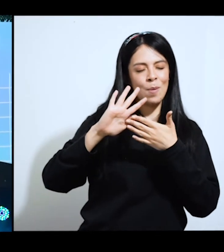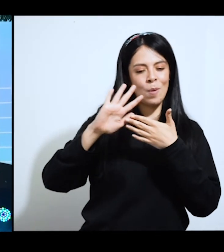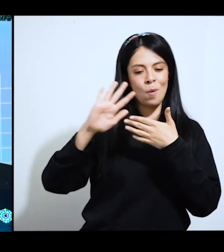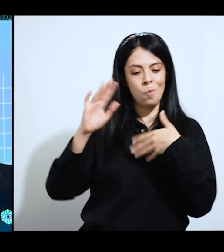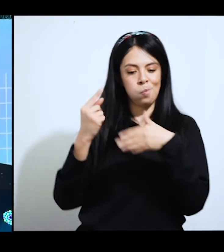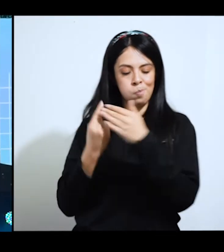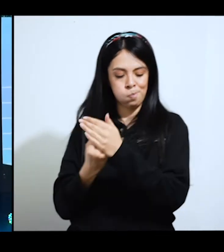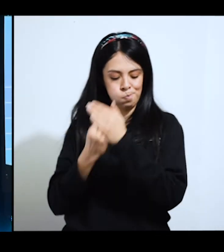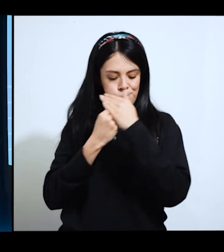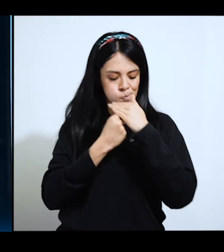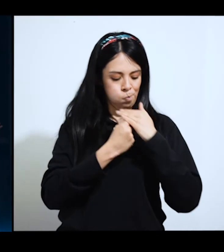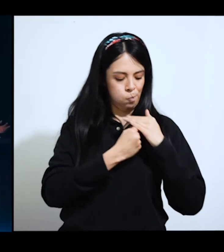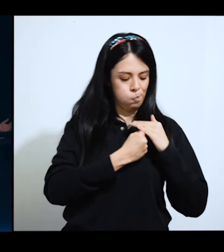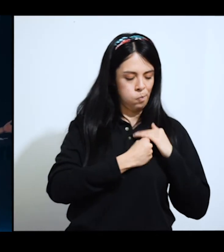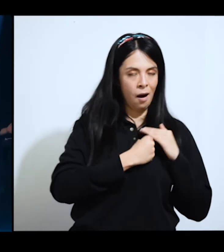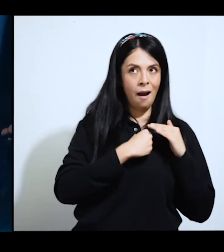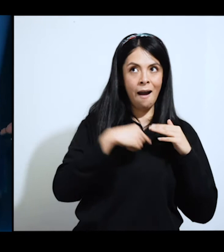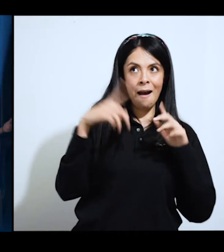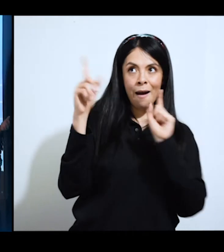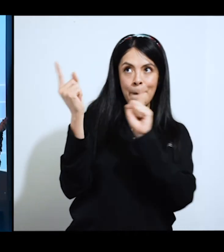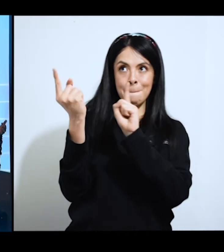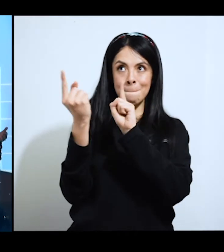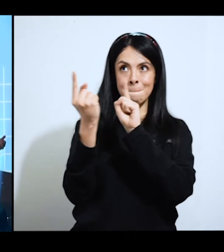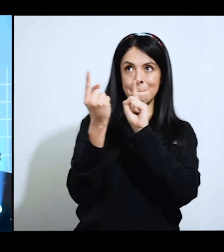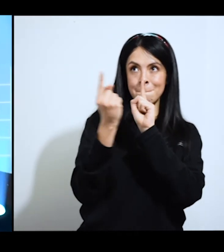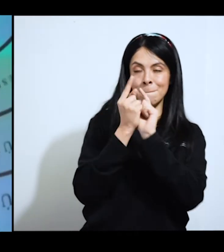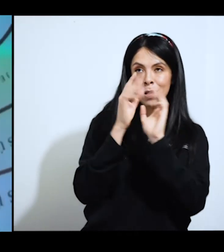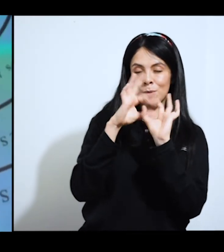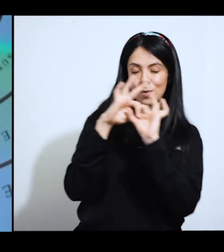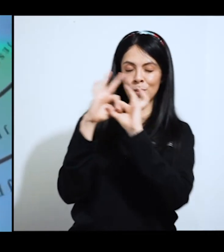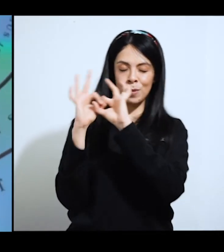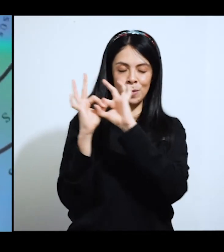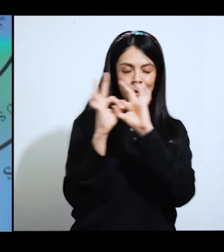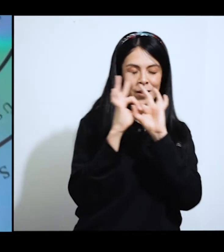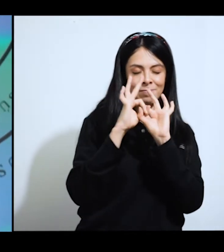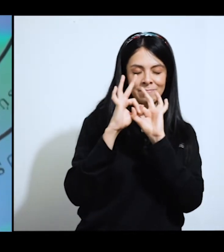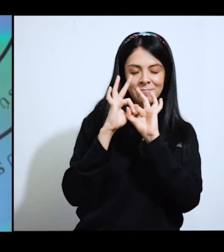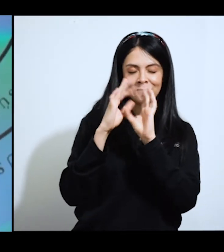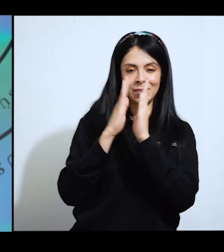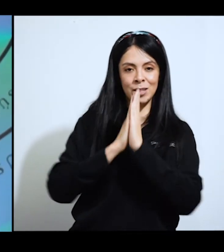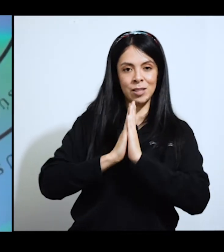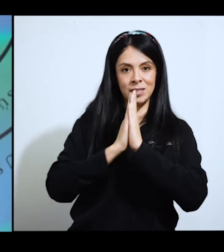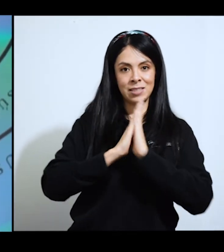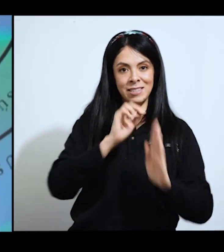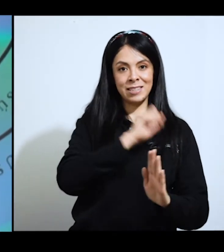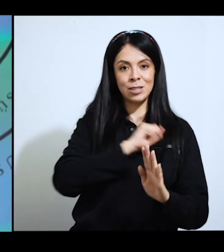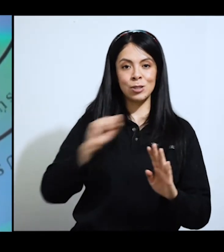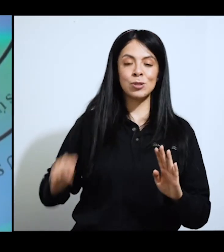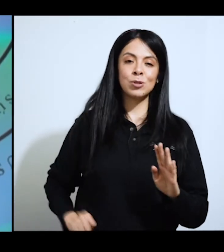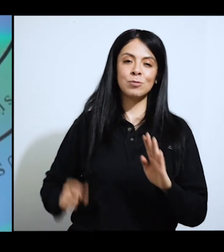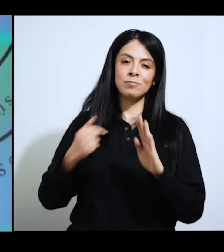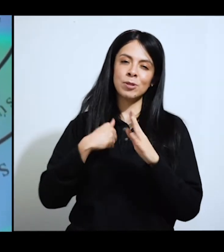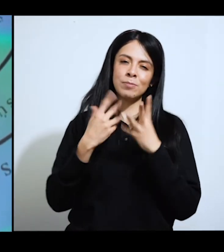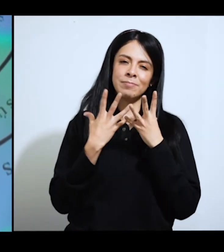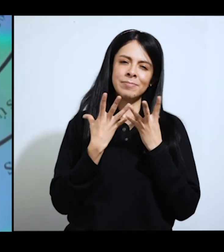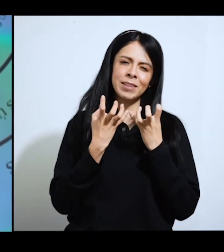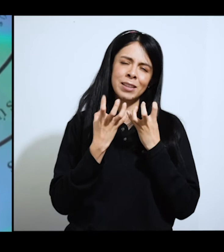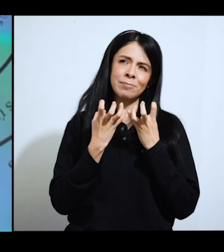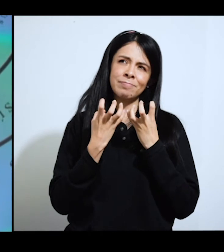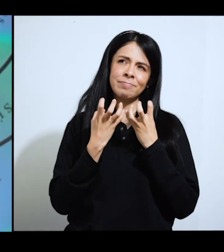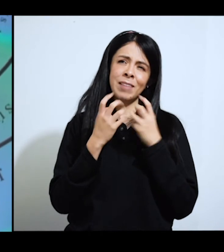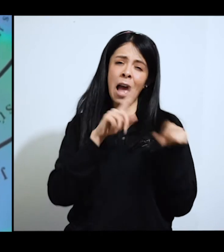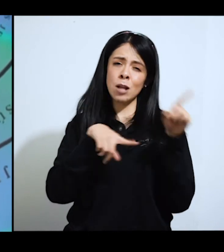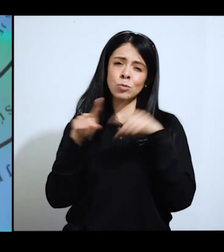contigo. Y Señor, yo te pido por personas que no tienen esa seguridad de tu presencia en